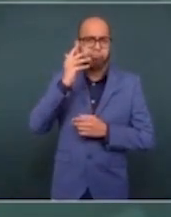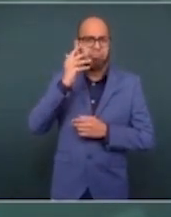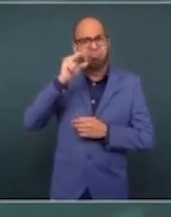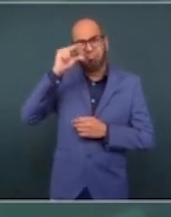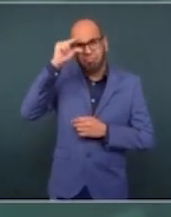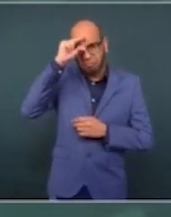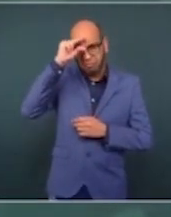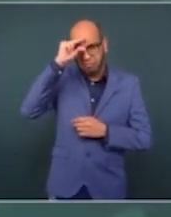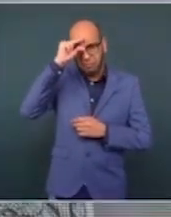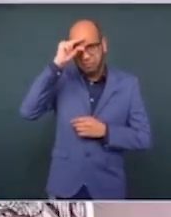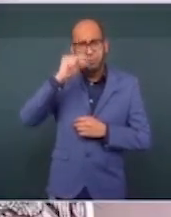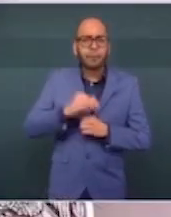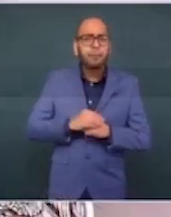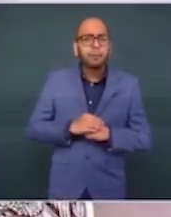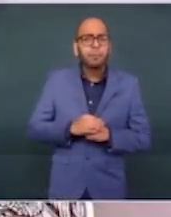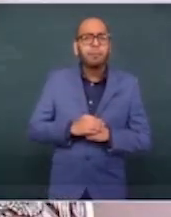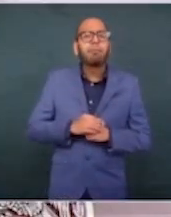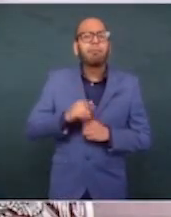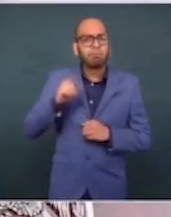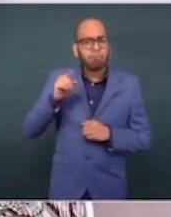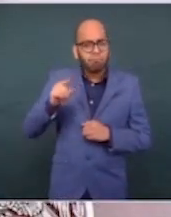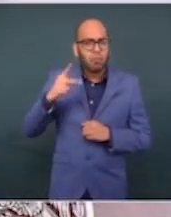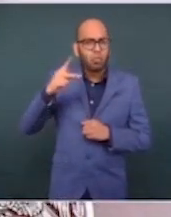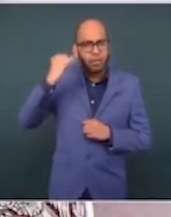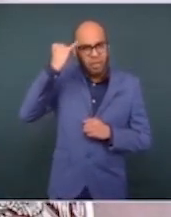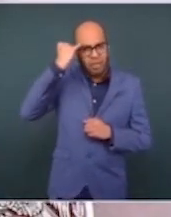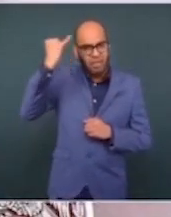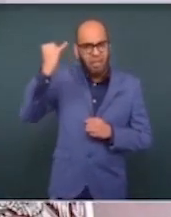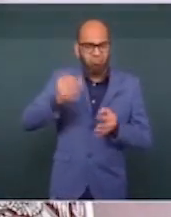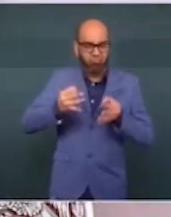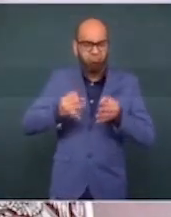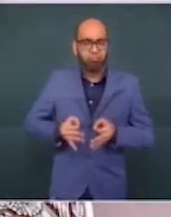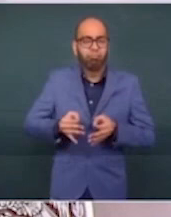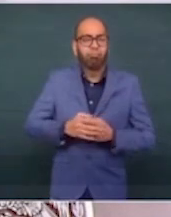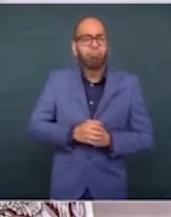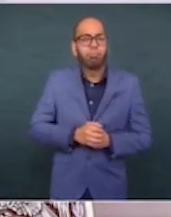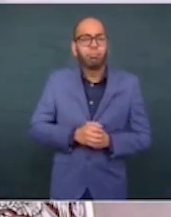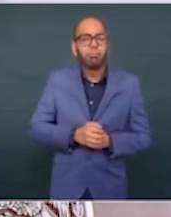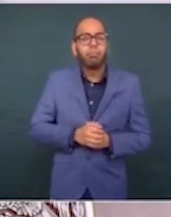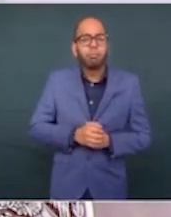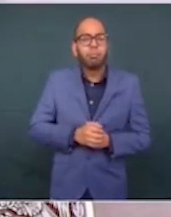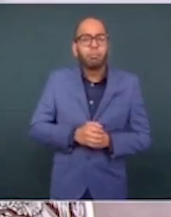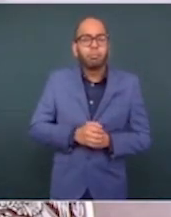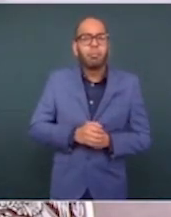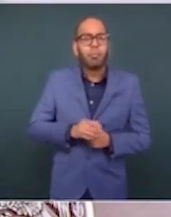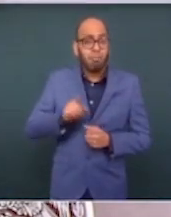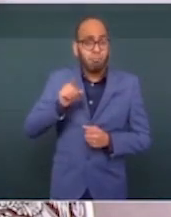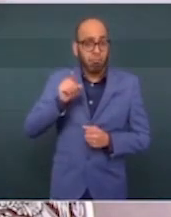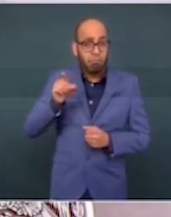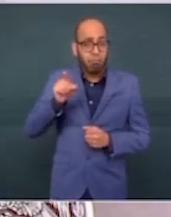inteligente y con convicciones. Y sabe que